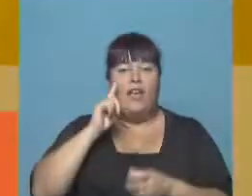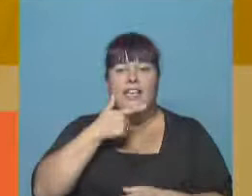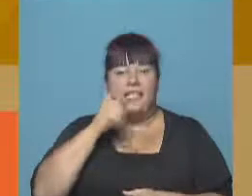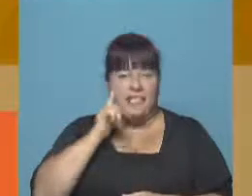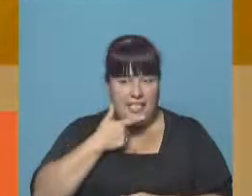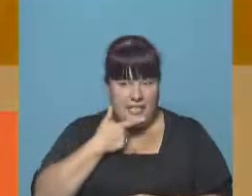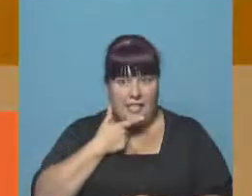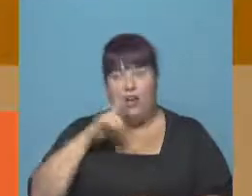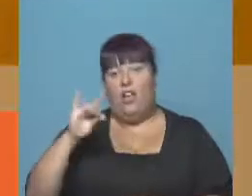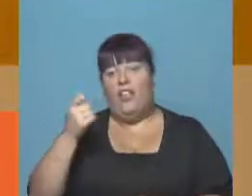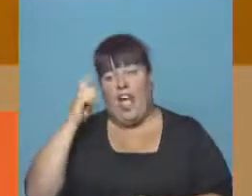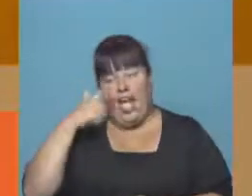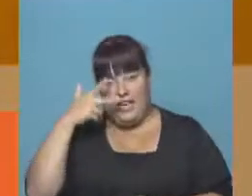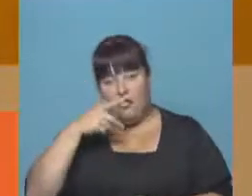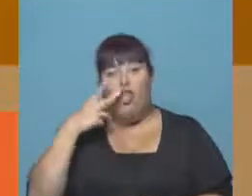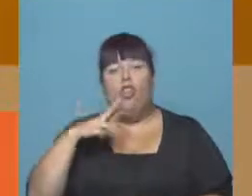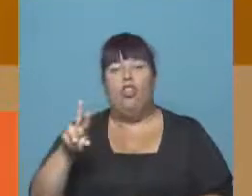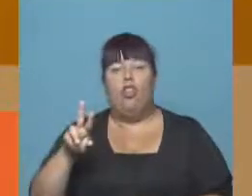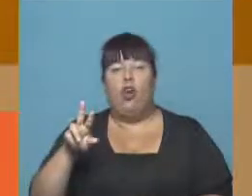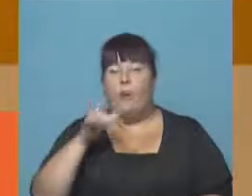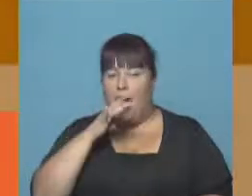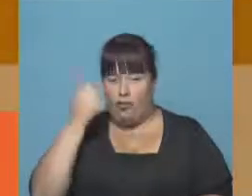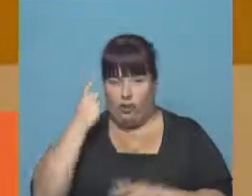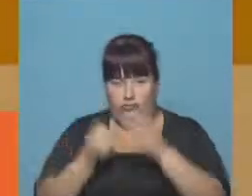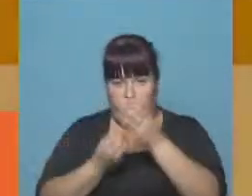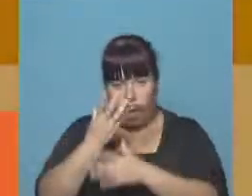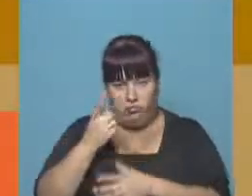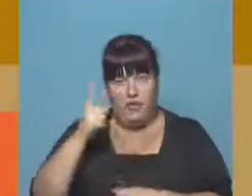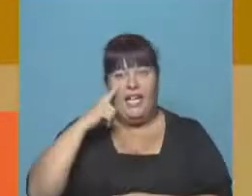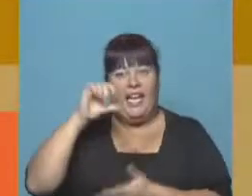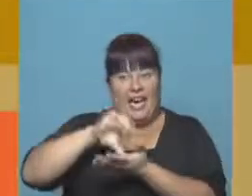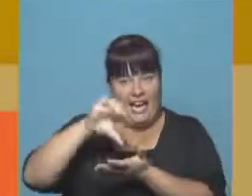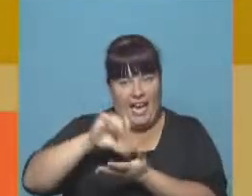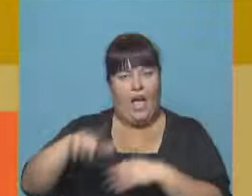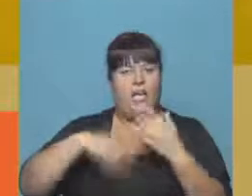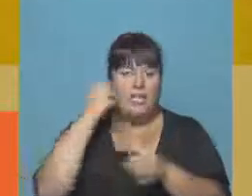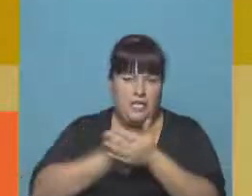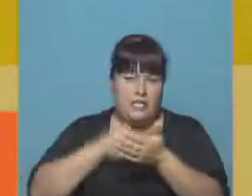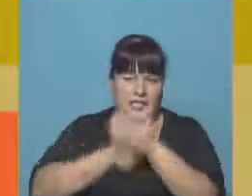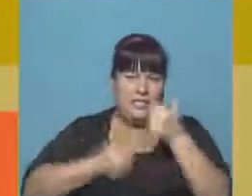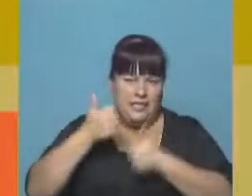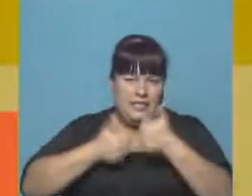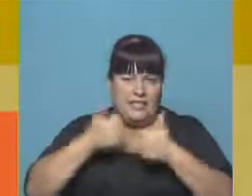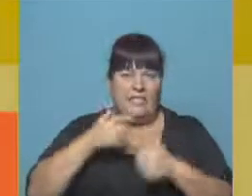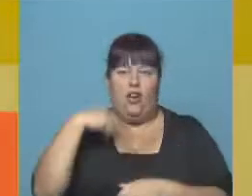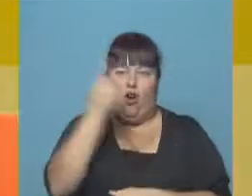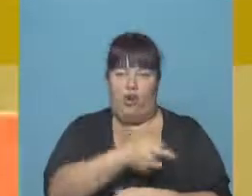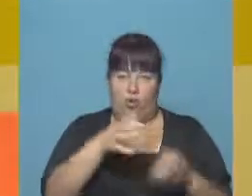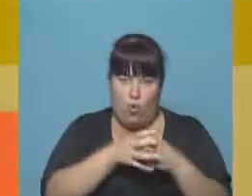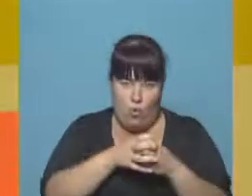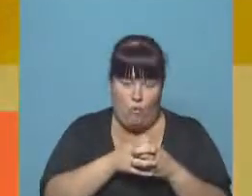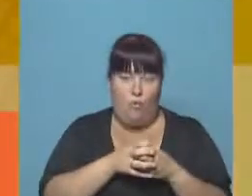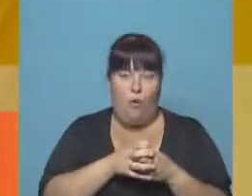Islámico, ISIS o Daesh, en 2014 en Irán, después de una ardua pelea con el Frente Al-Nusra, que